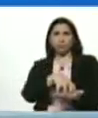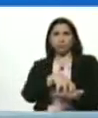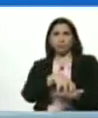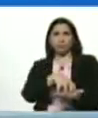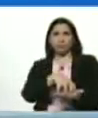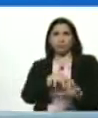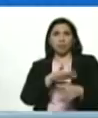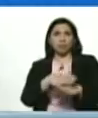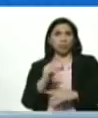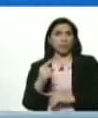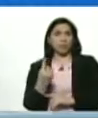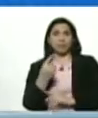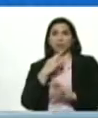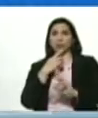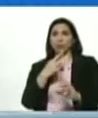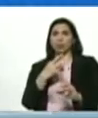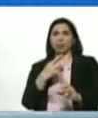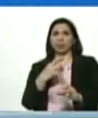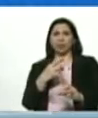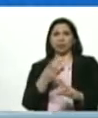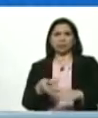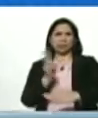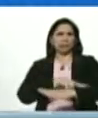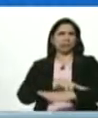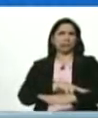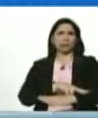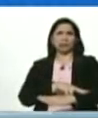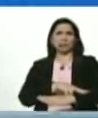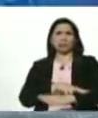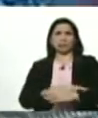porque sus primeros resultados son muy agresivos